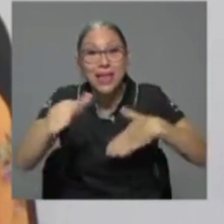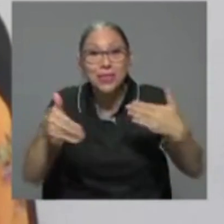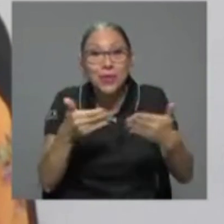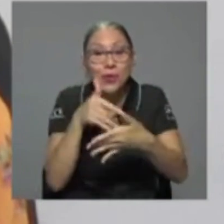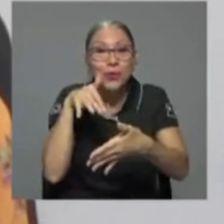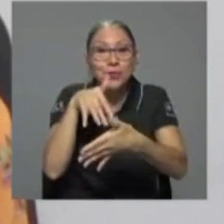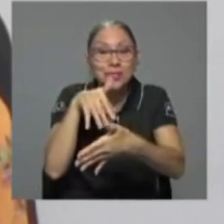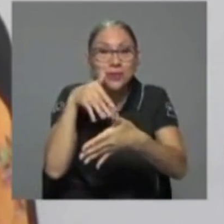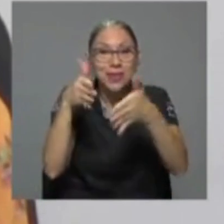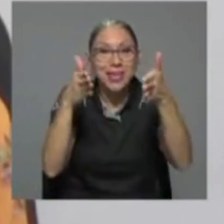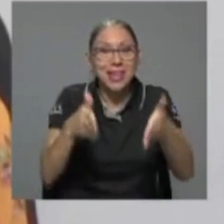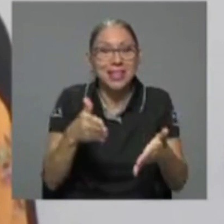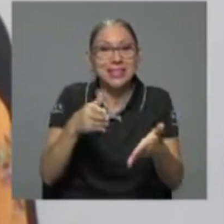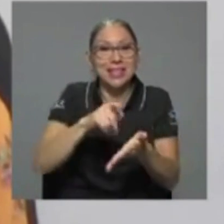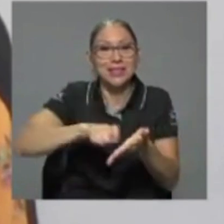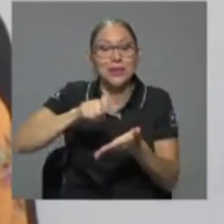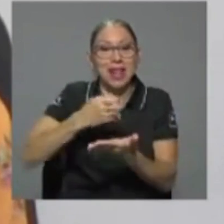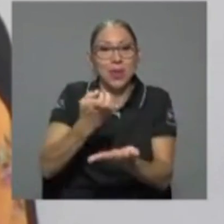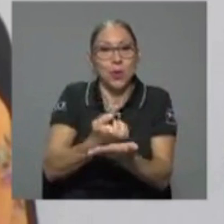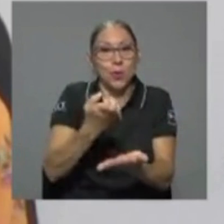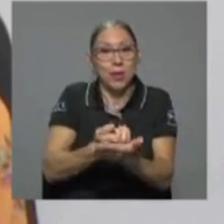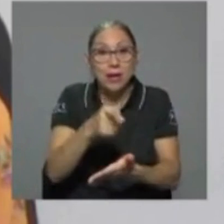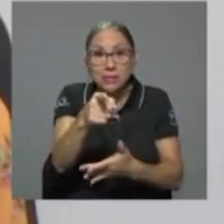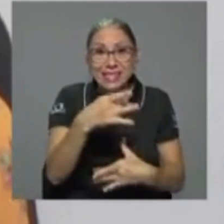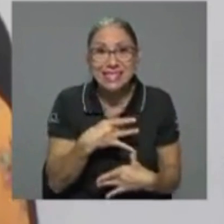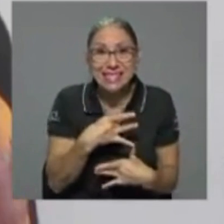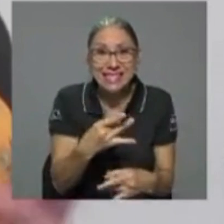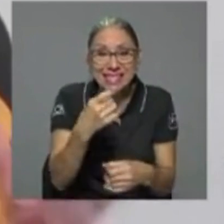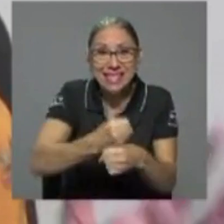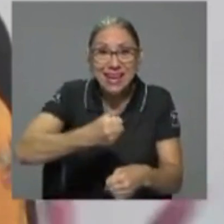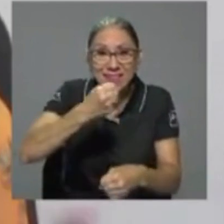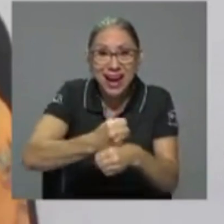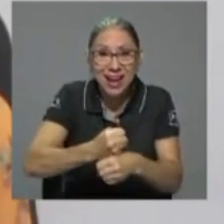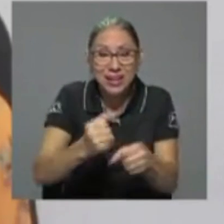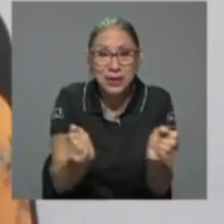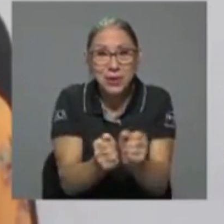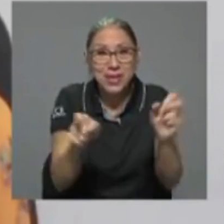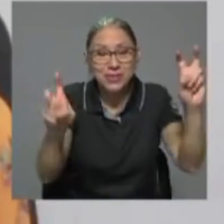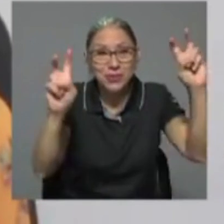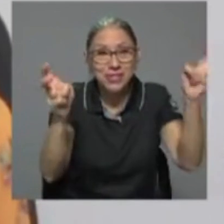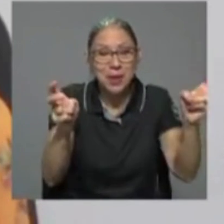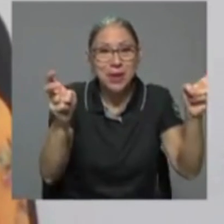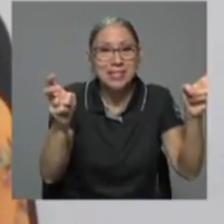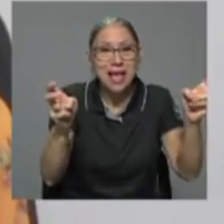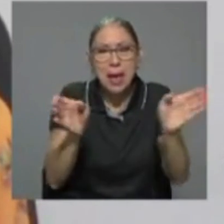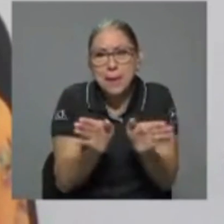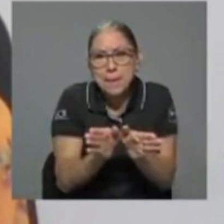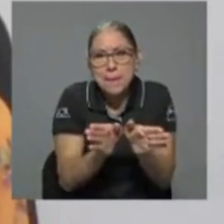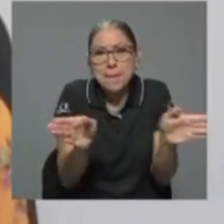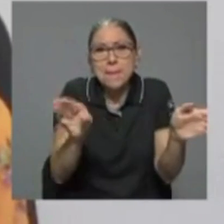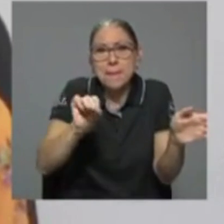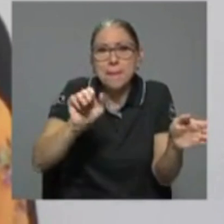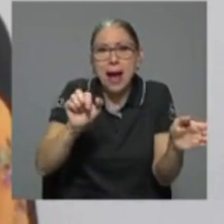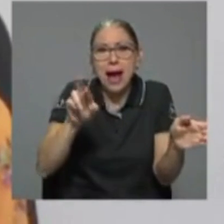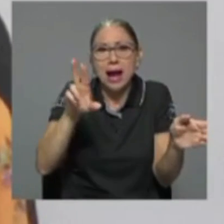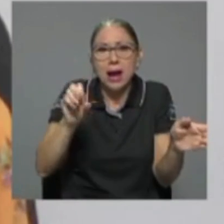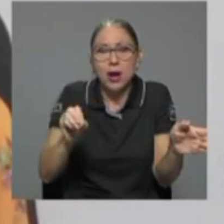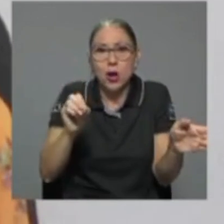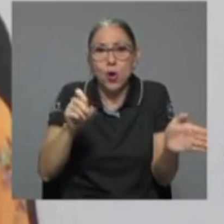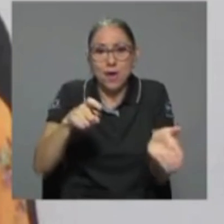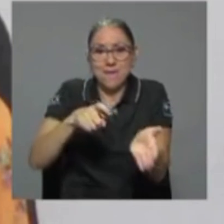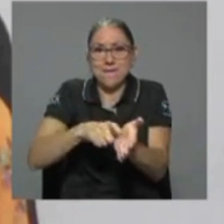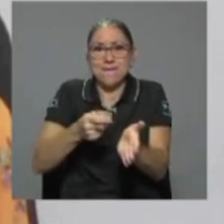la Escuela de Economía que tengan interés en trabajar en estos temas macrofiscales que inciden tanto en